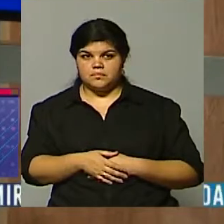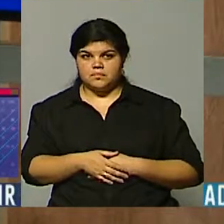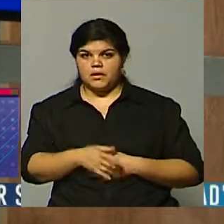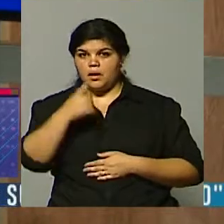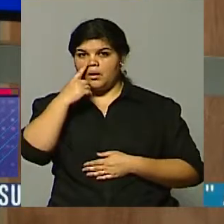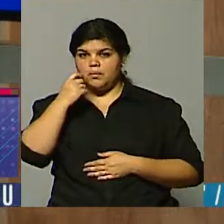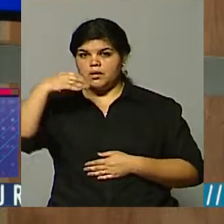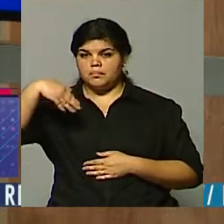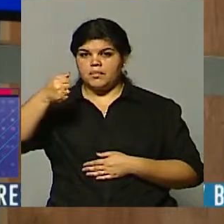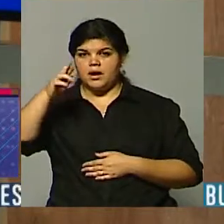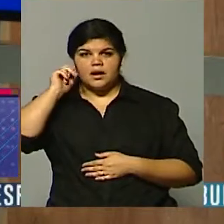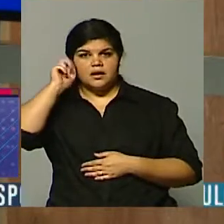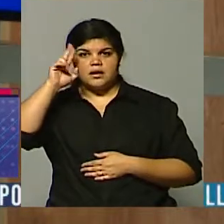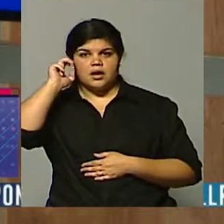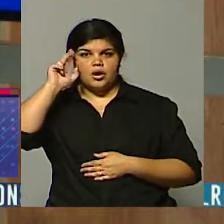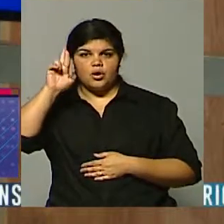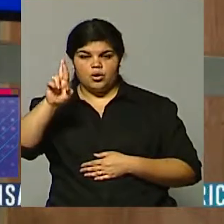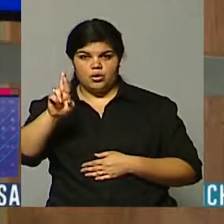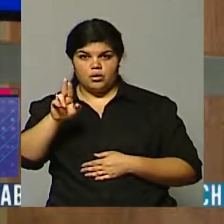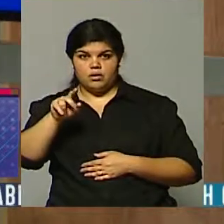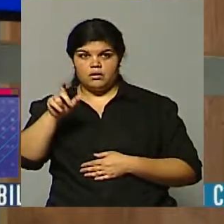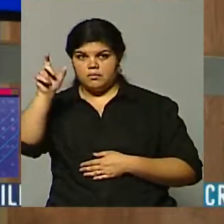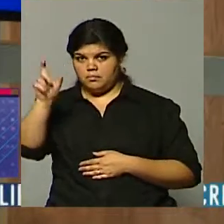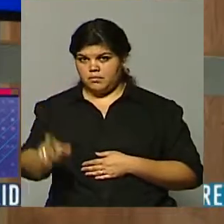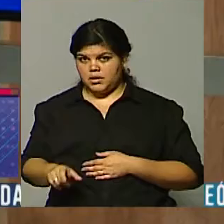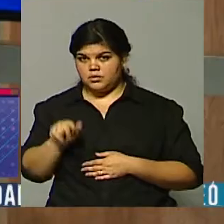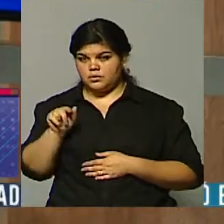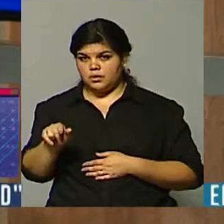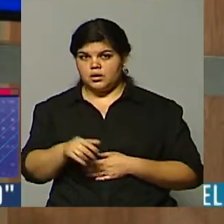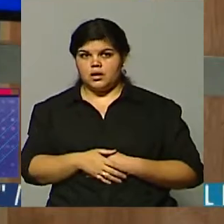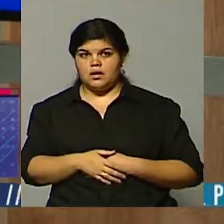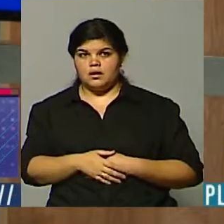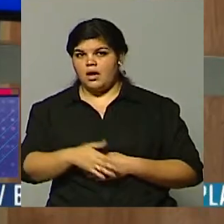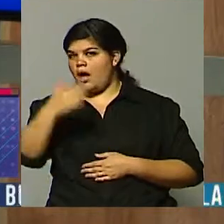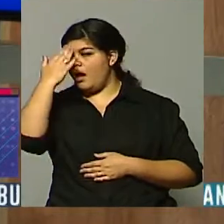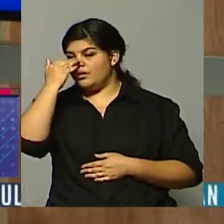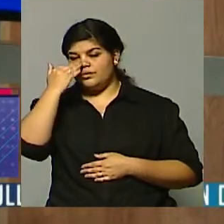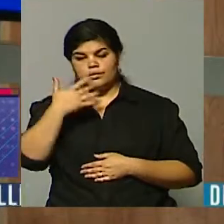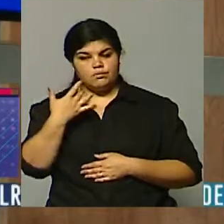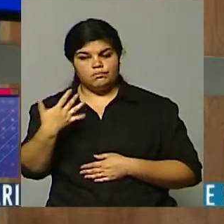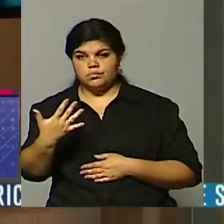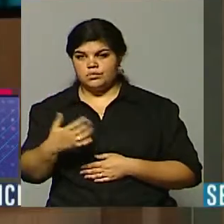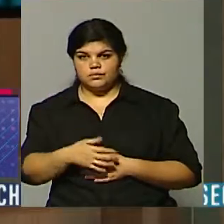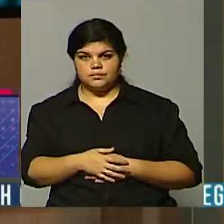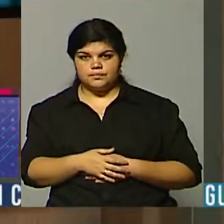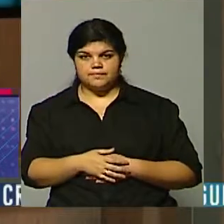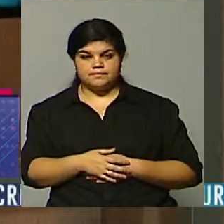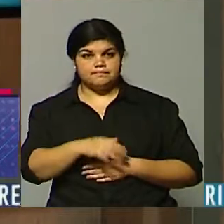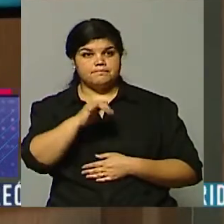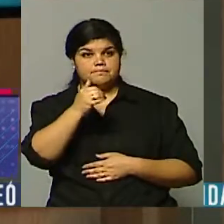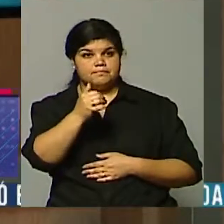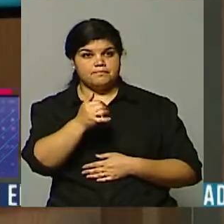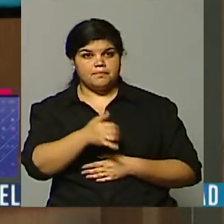sí, que a mi parecer, no sé vos Claudia, pero es un actor brillante. Sí. Y además significa